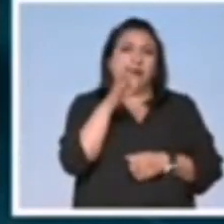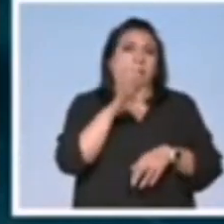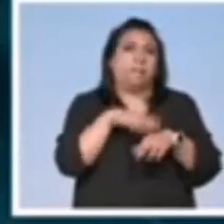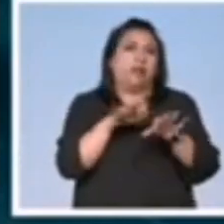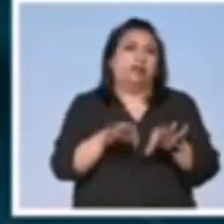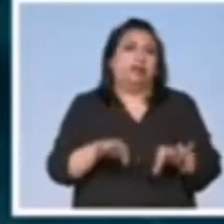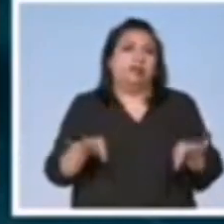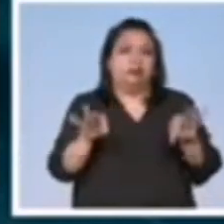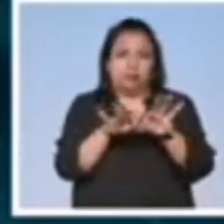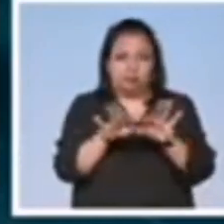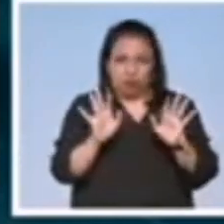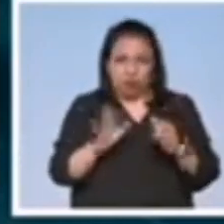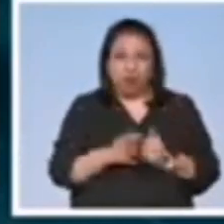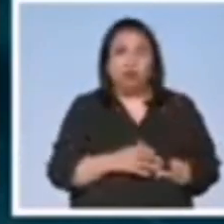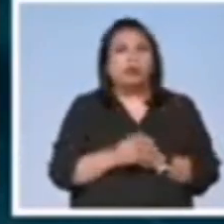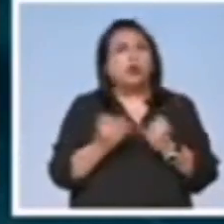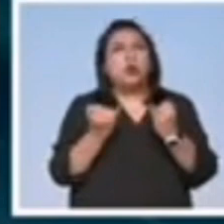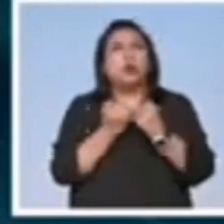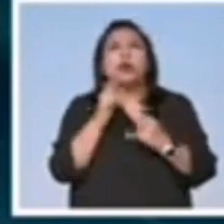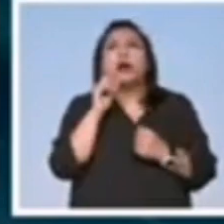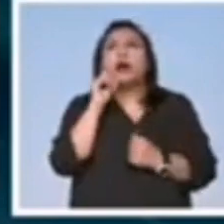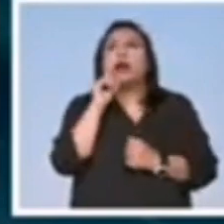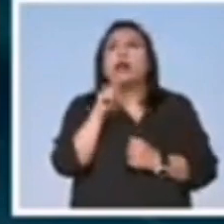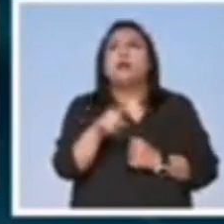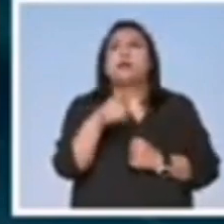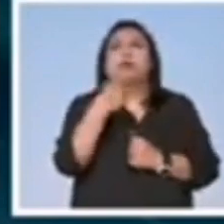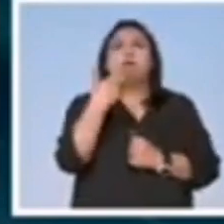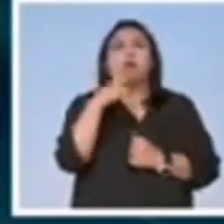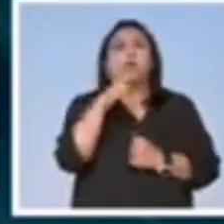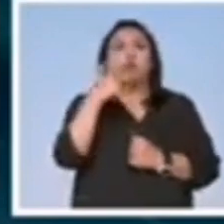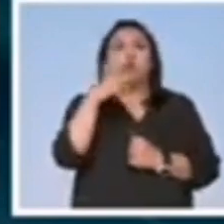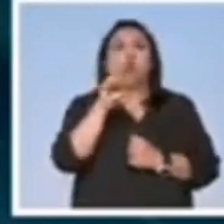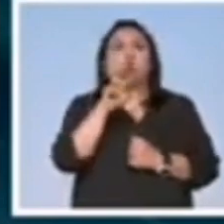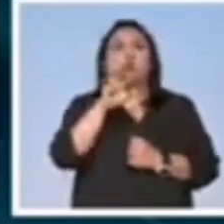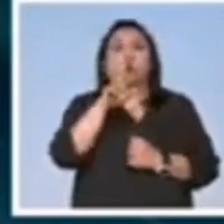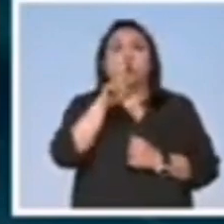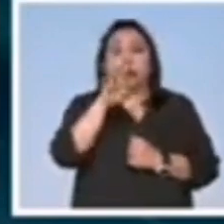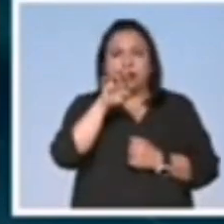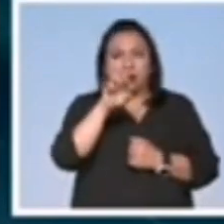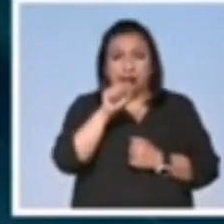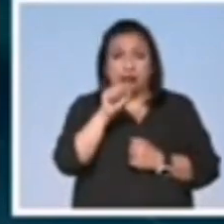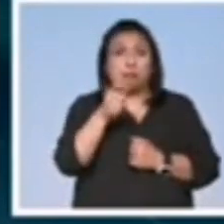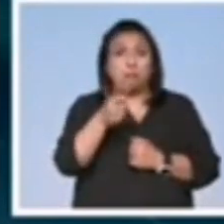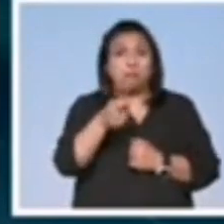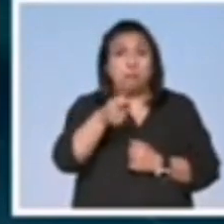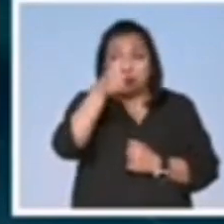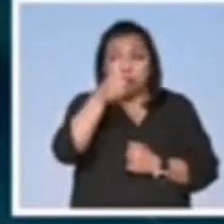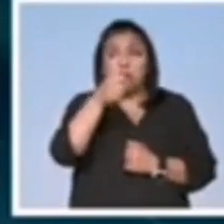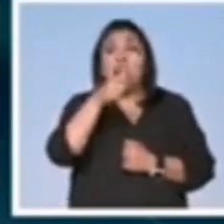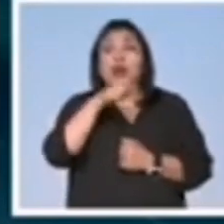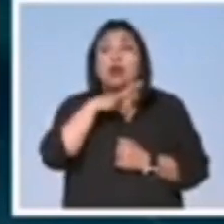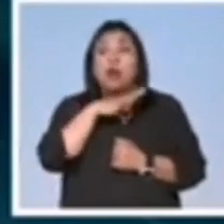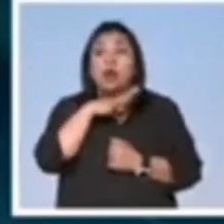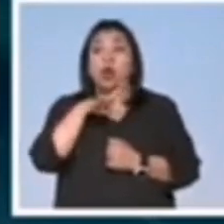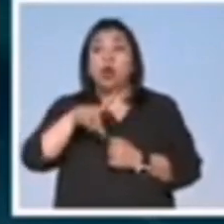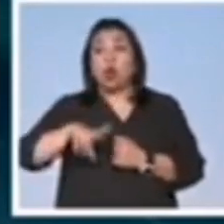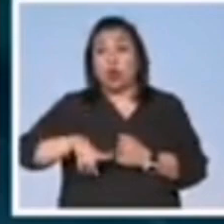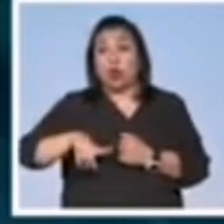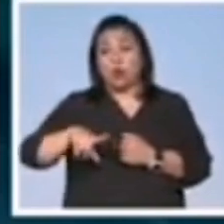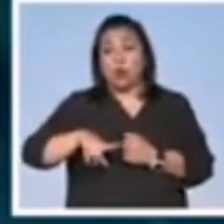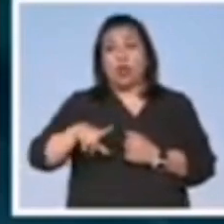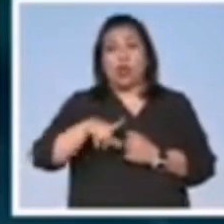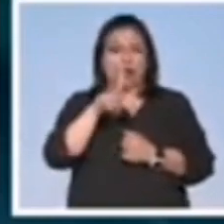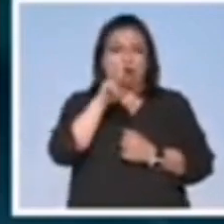importantes, igual que el de Evo Morales, y por primera vez hubo gobiernos